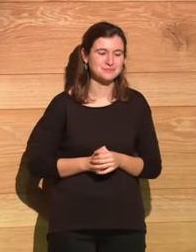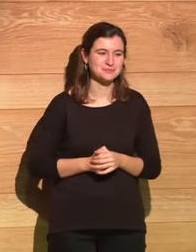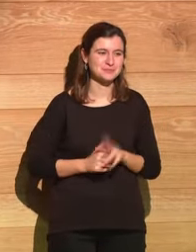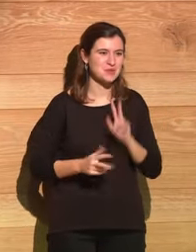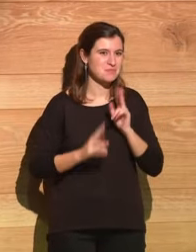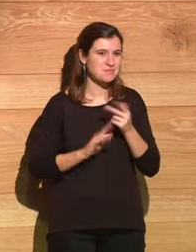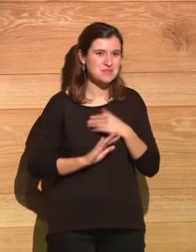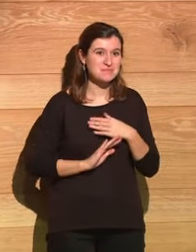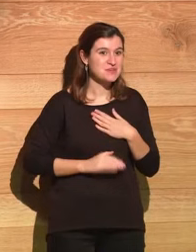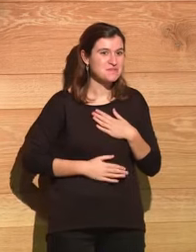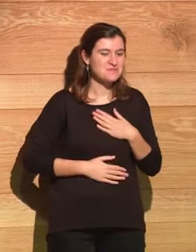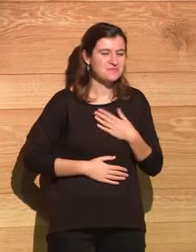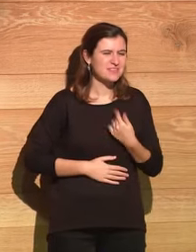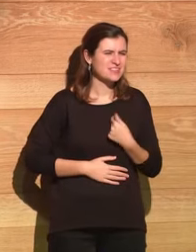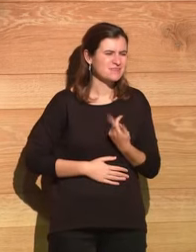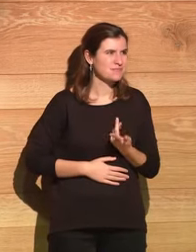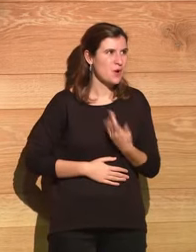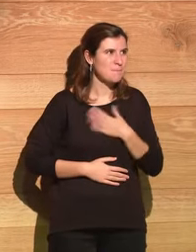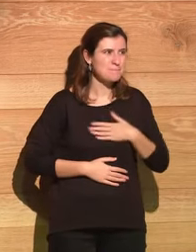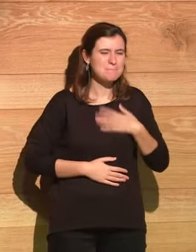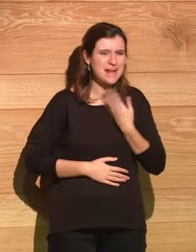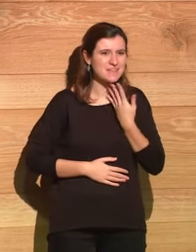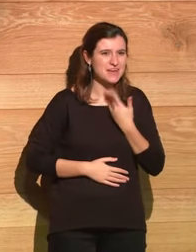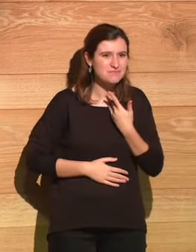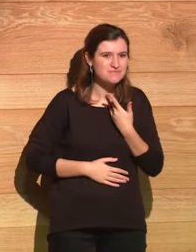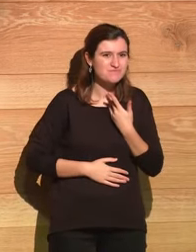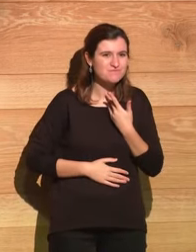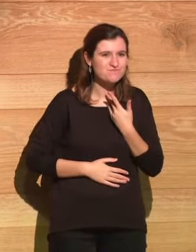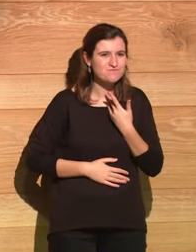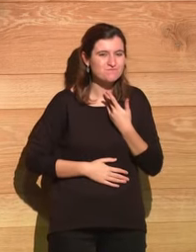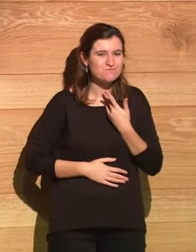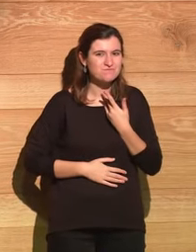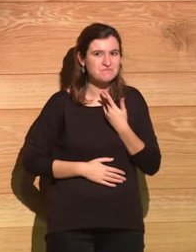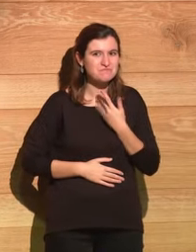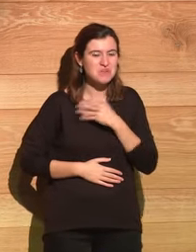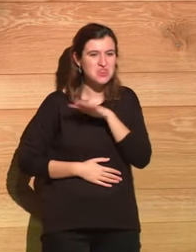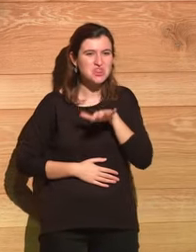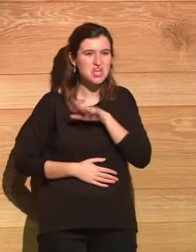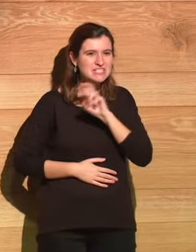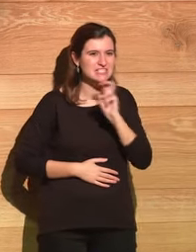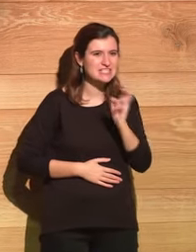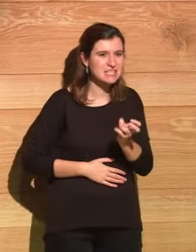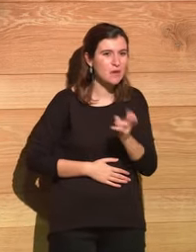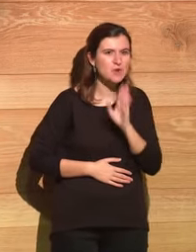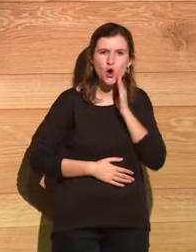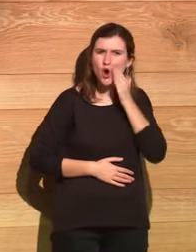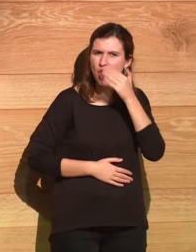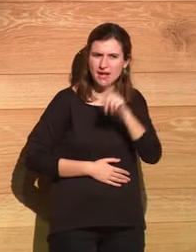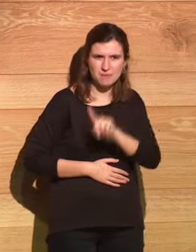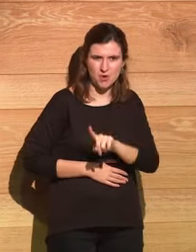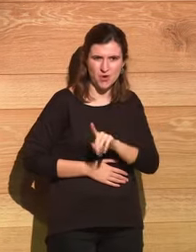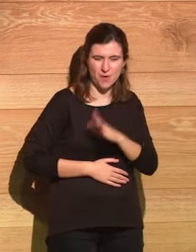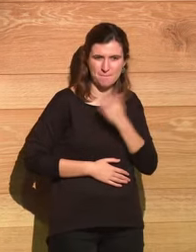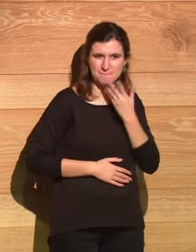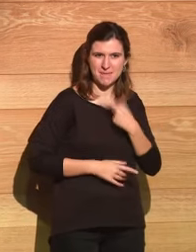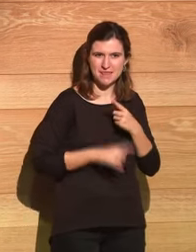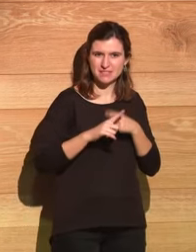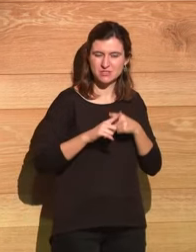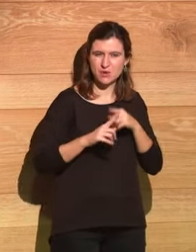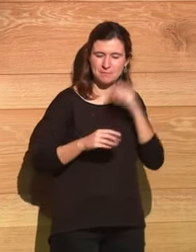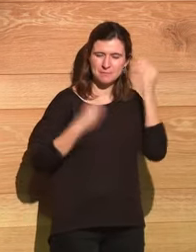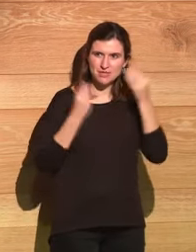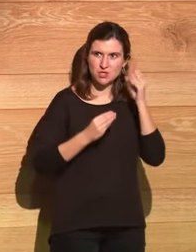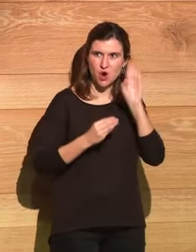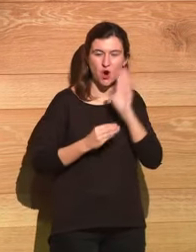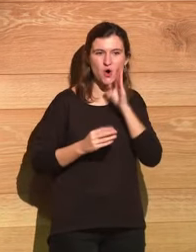Bueno, yo diría de todas formas que el placer está en muchos sitios, ¿no? Pero luego no está en el orgasmo, porque todo el mundo cuando piensa en placer sexual piensa en orgasmo.